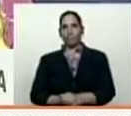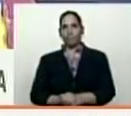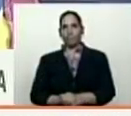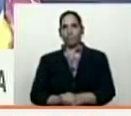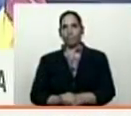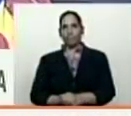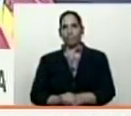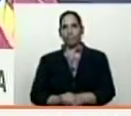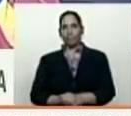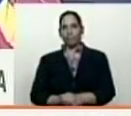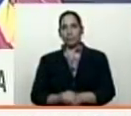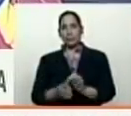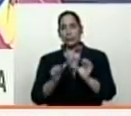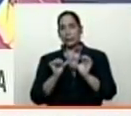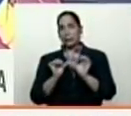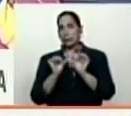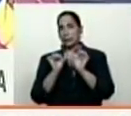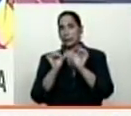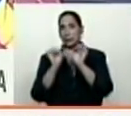Van a seguir